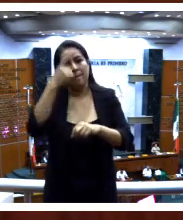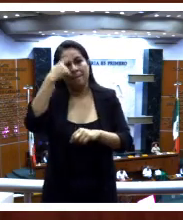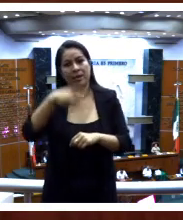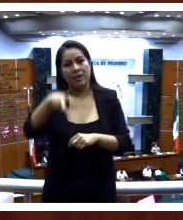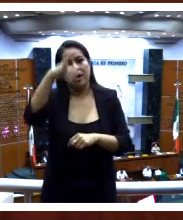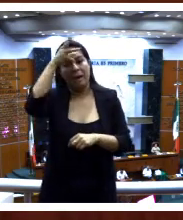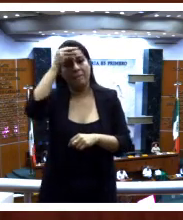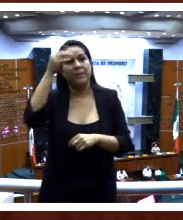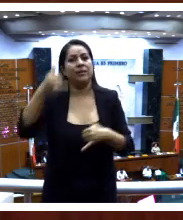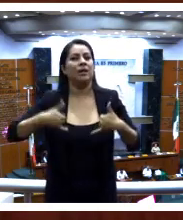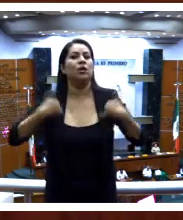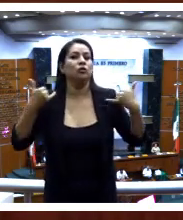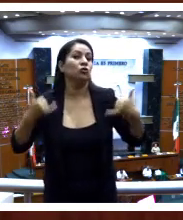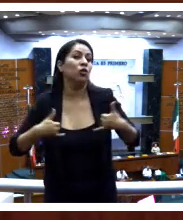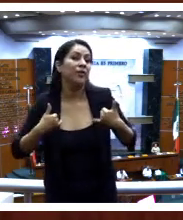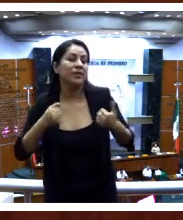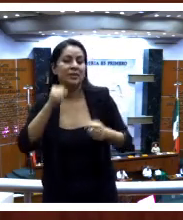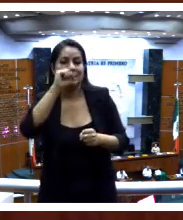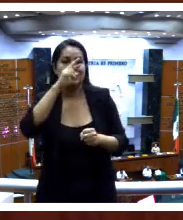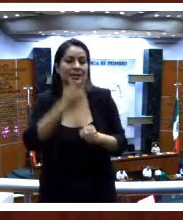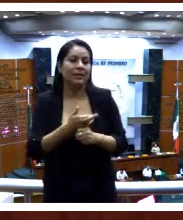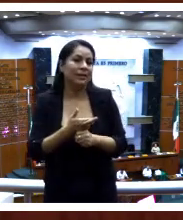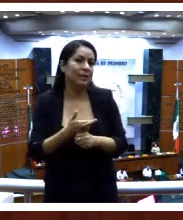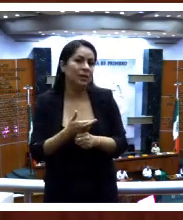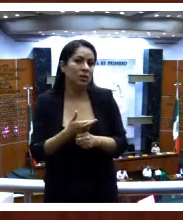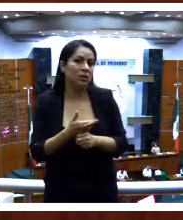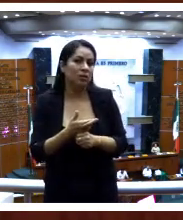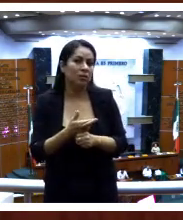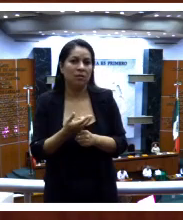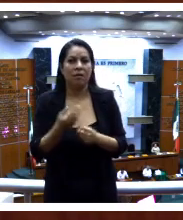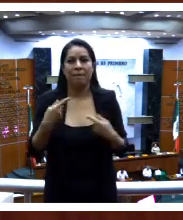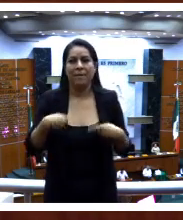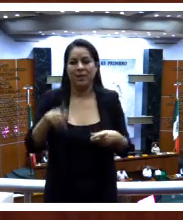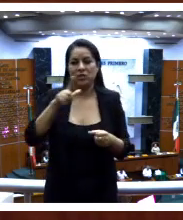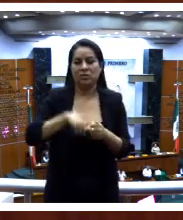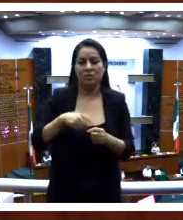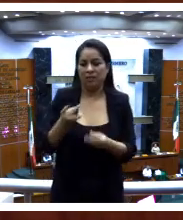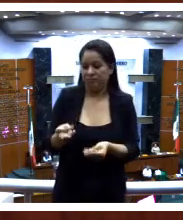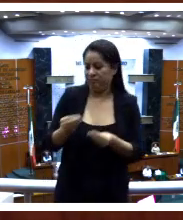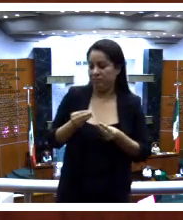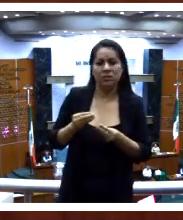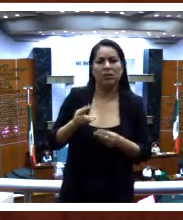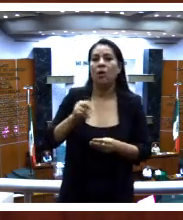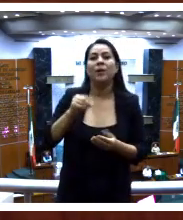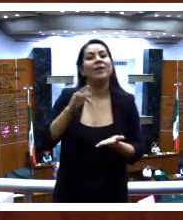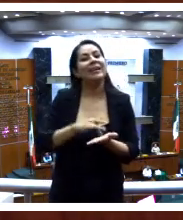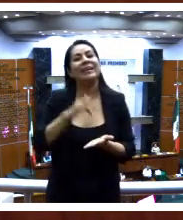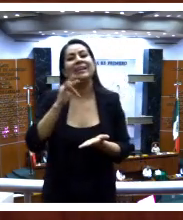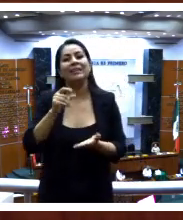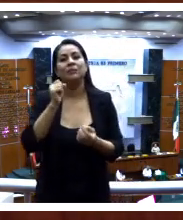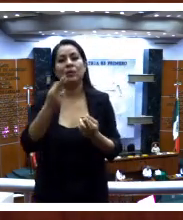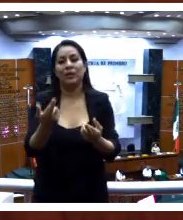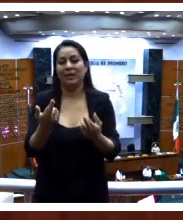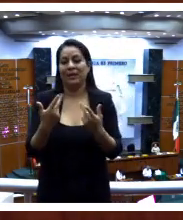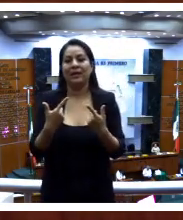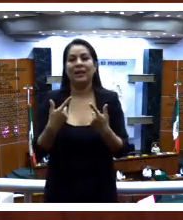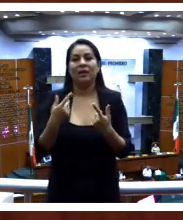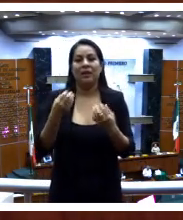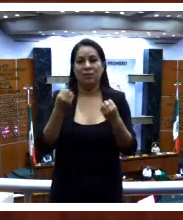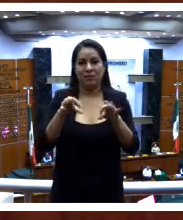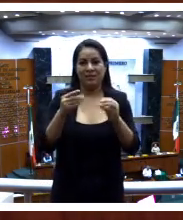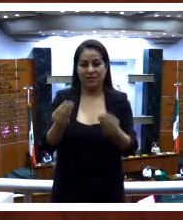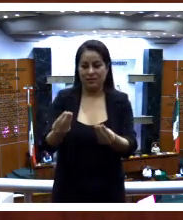aprendan los jóvenes. Secretario, no lo tome muy a personal, pero decirle que gracias también por el regalo que me mandó a la